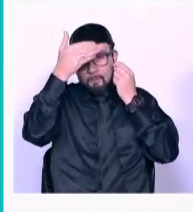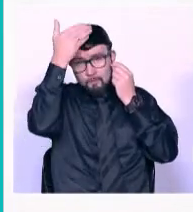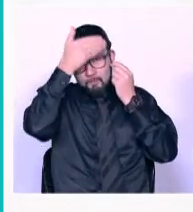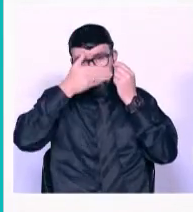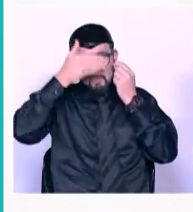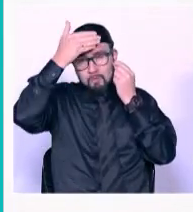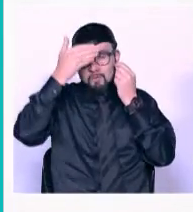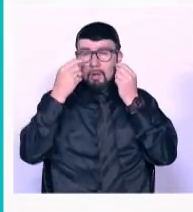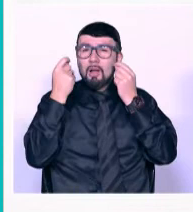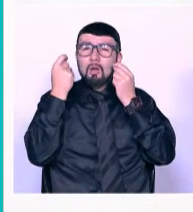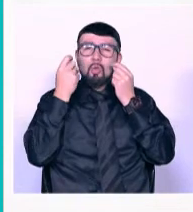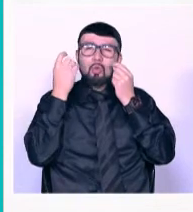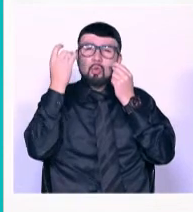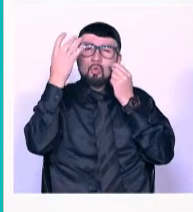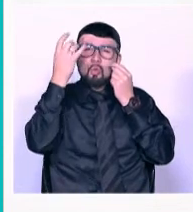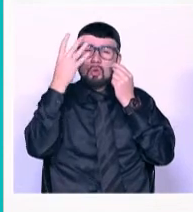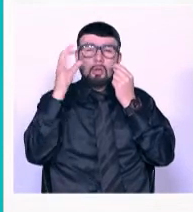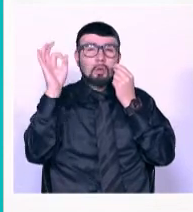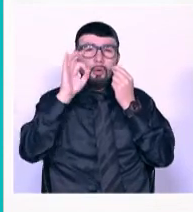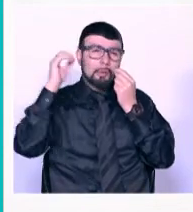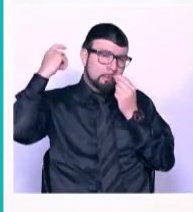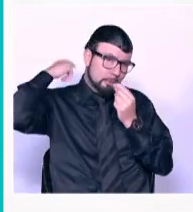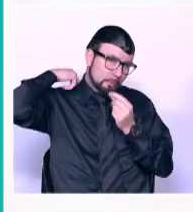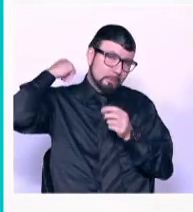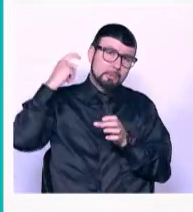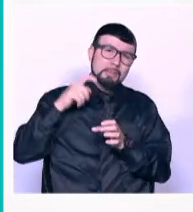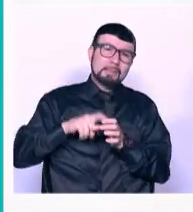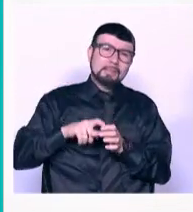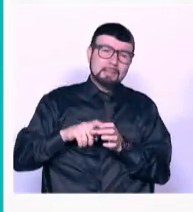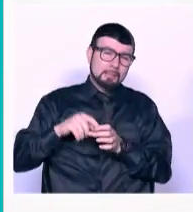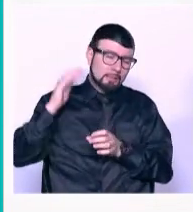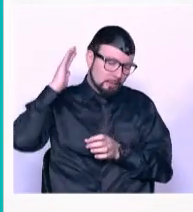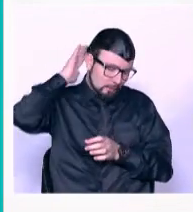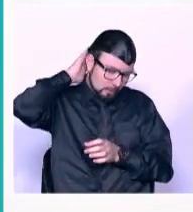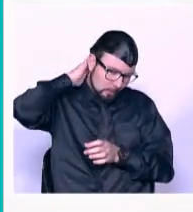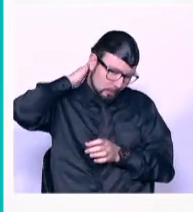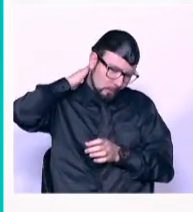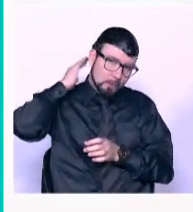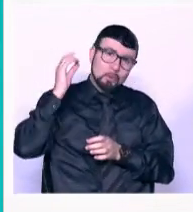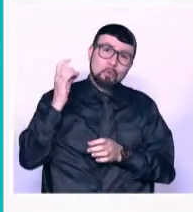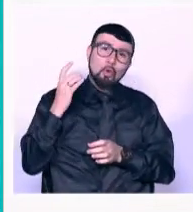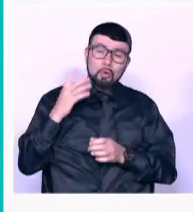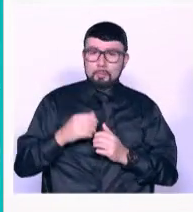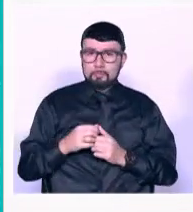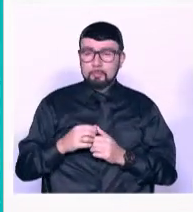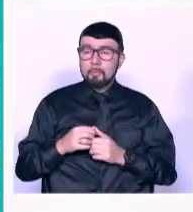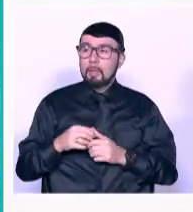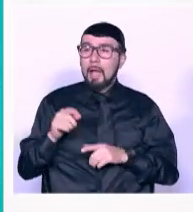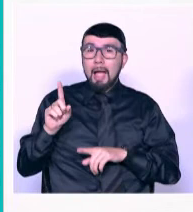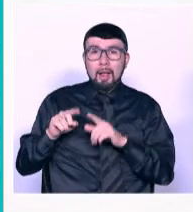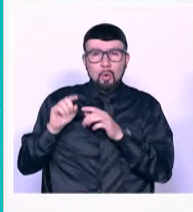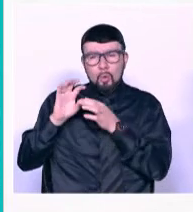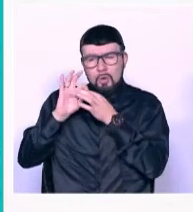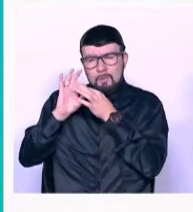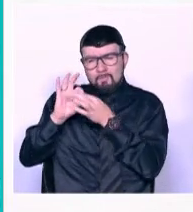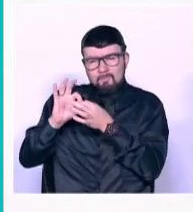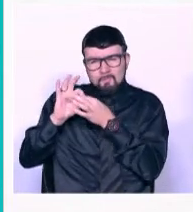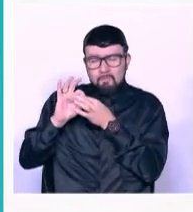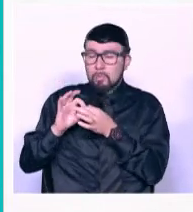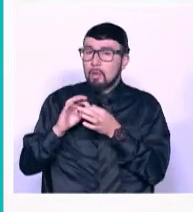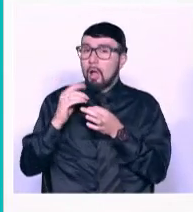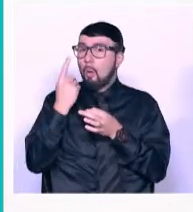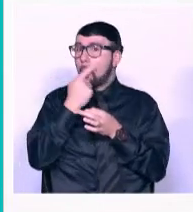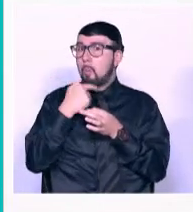a la parte cervical. Hay unos puntos gatillo que están por fuera de la